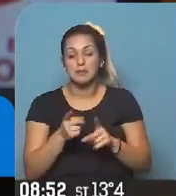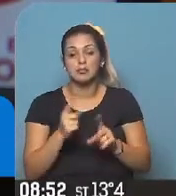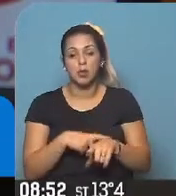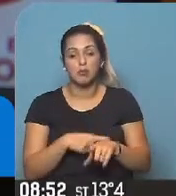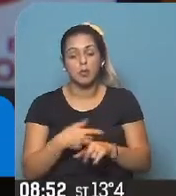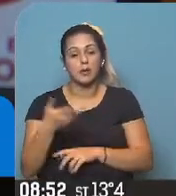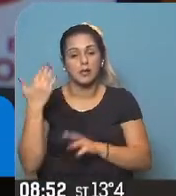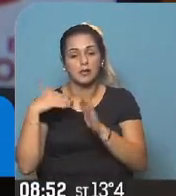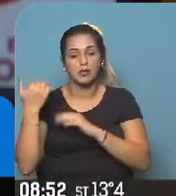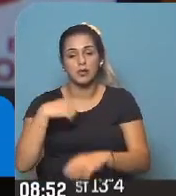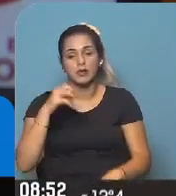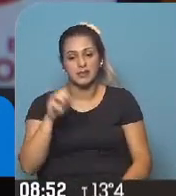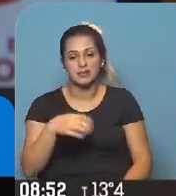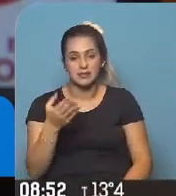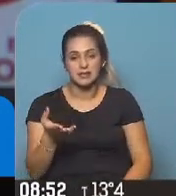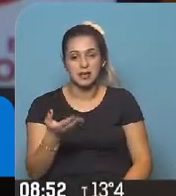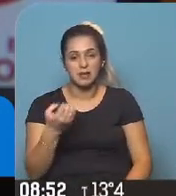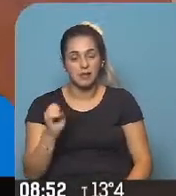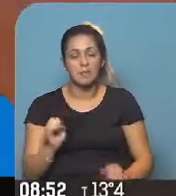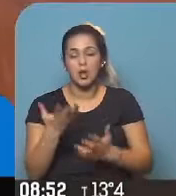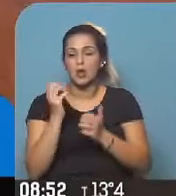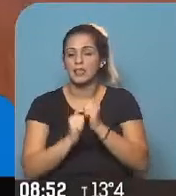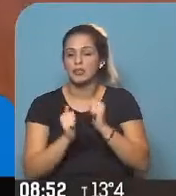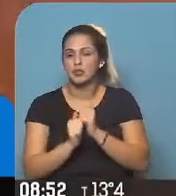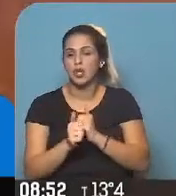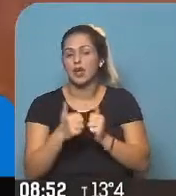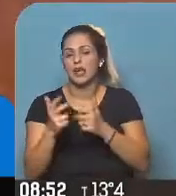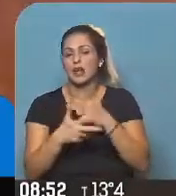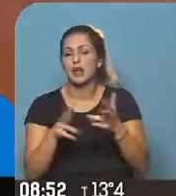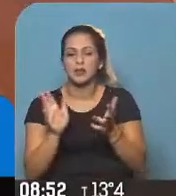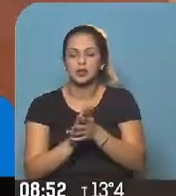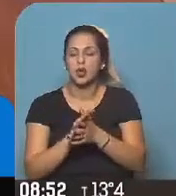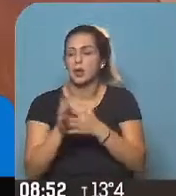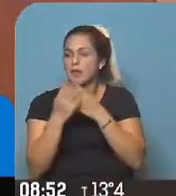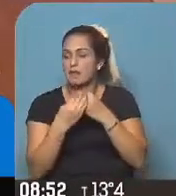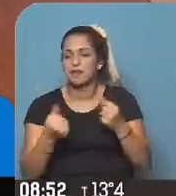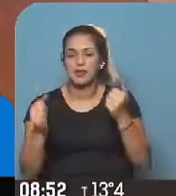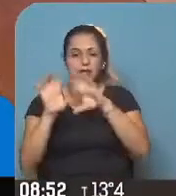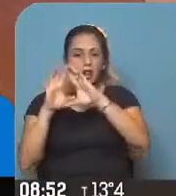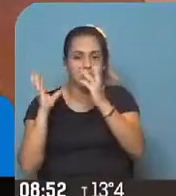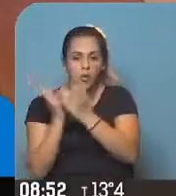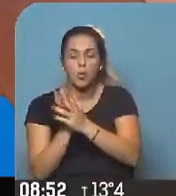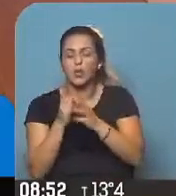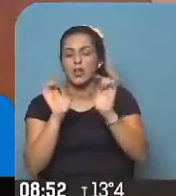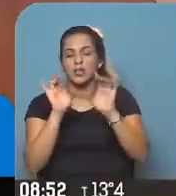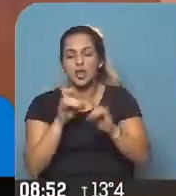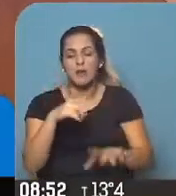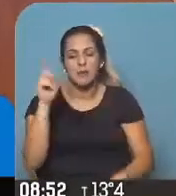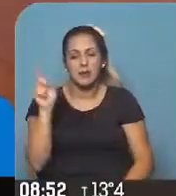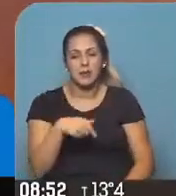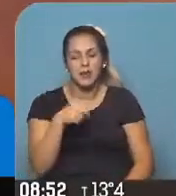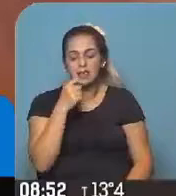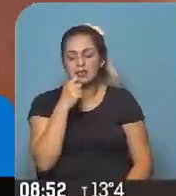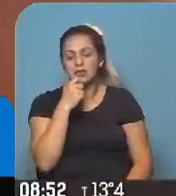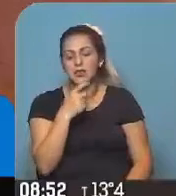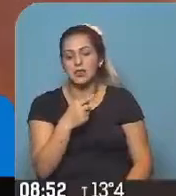momento estaban en boga las teorías milenaristas que hablaban del fin del mundo y que el fin del mundo solamente se iba a evitar